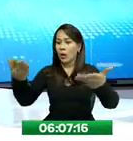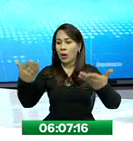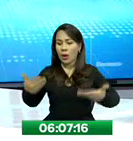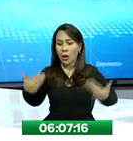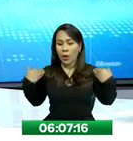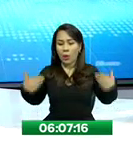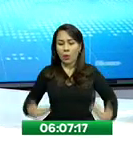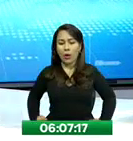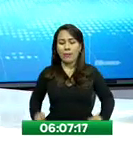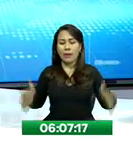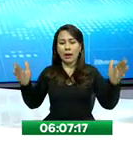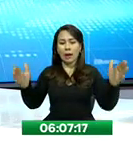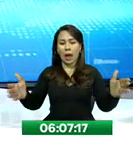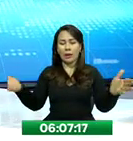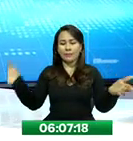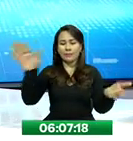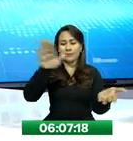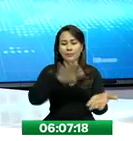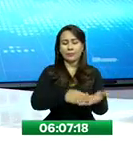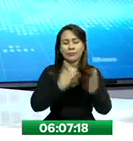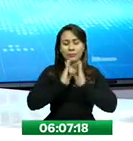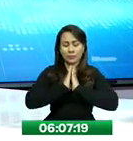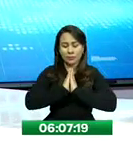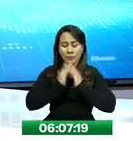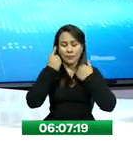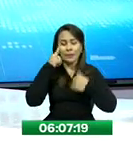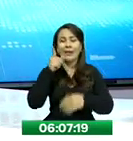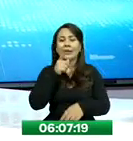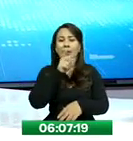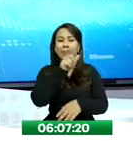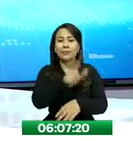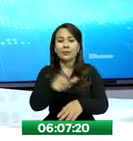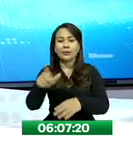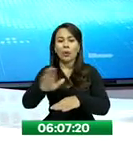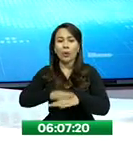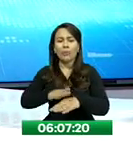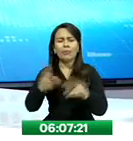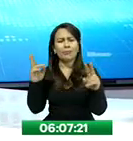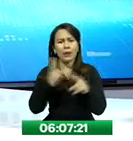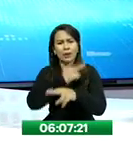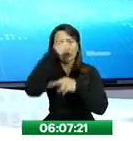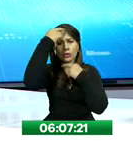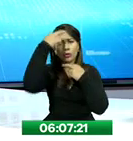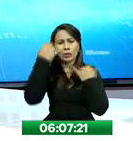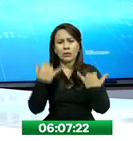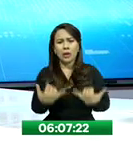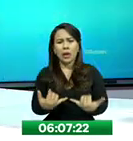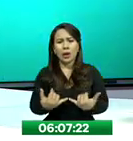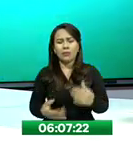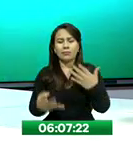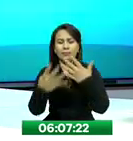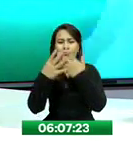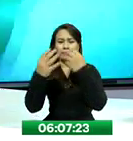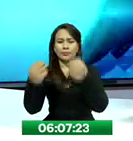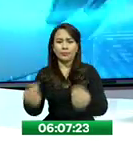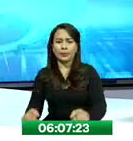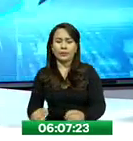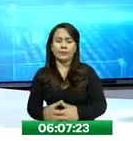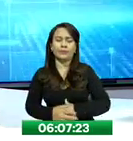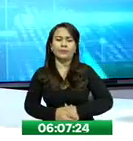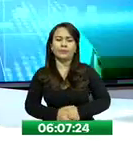para darle cristiana sepultura. Mientras tanto, los principales involucrados en este horrendo crimen se encuentran bajo prisión